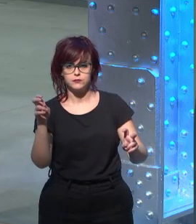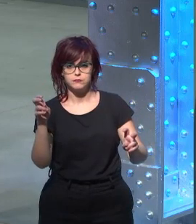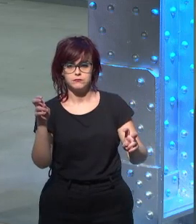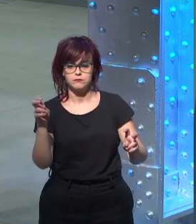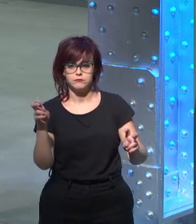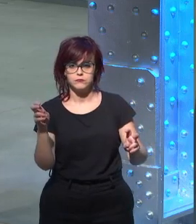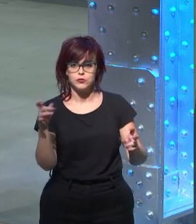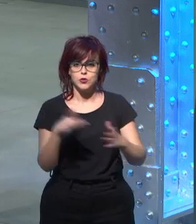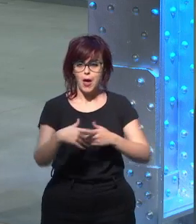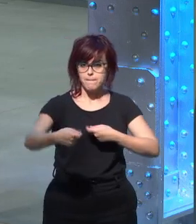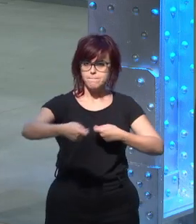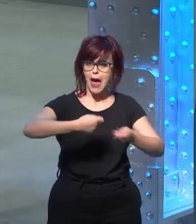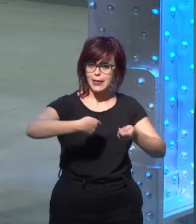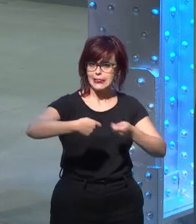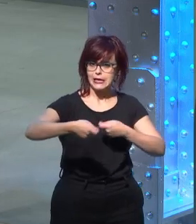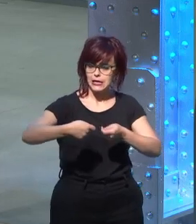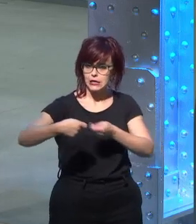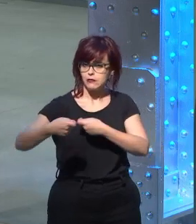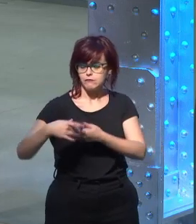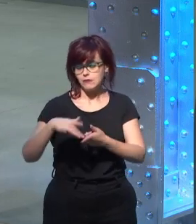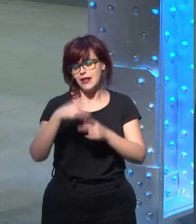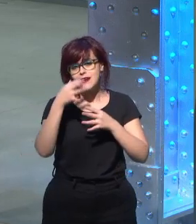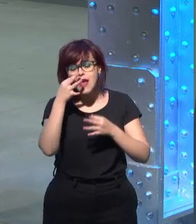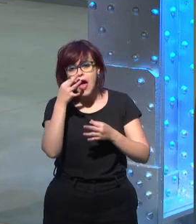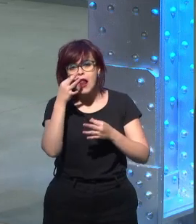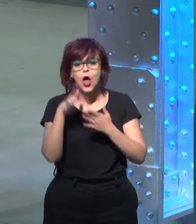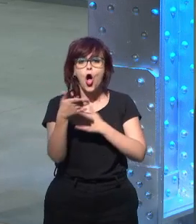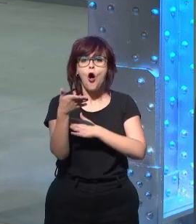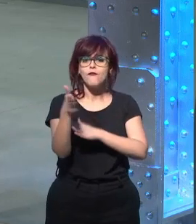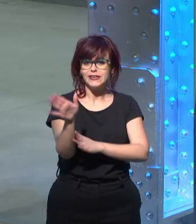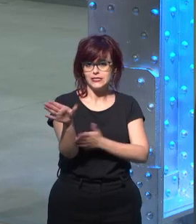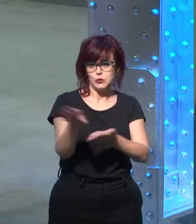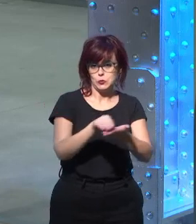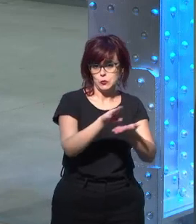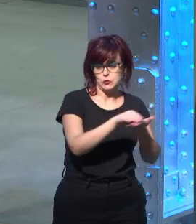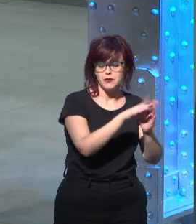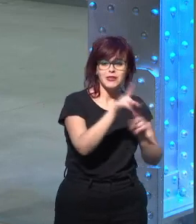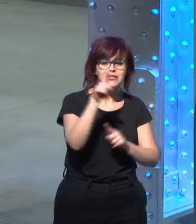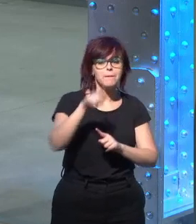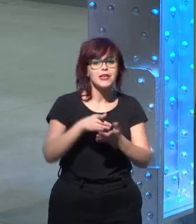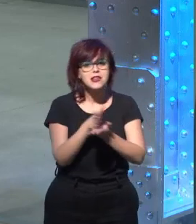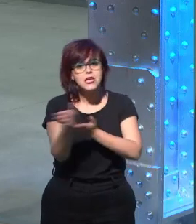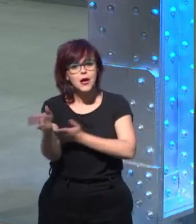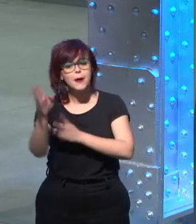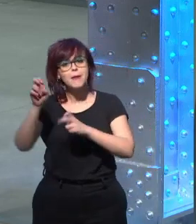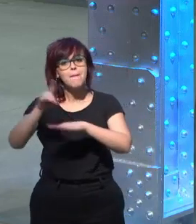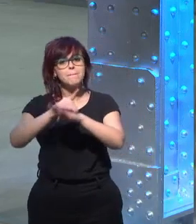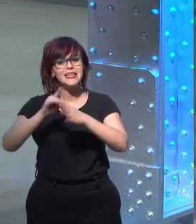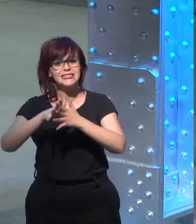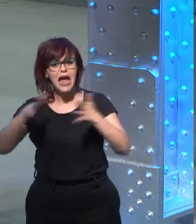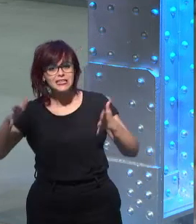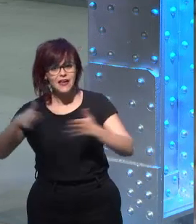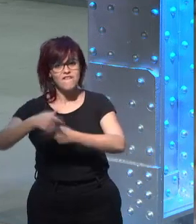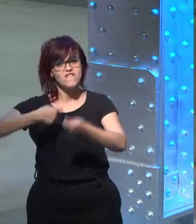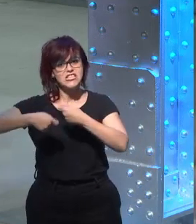que el marketing aglutina la mayoría de las ofertas, que hay nuevos caminos como el Big Data, el